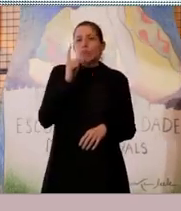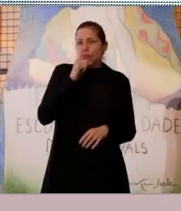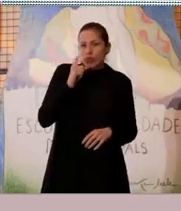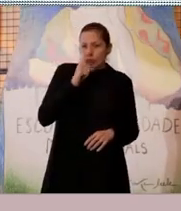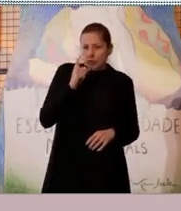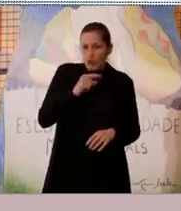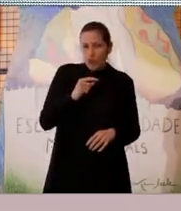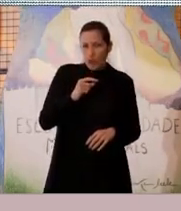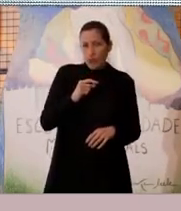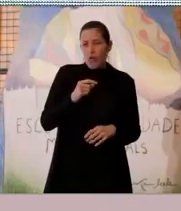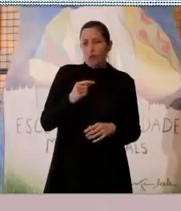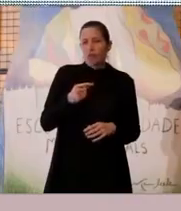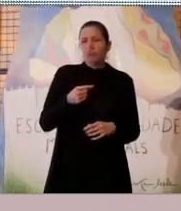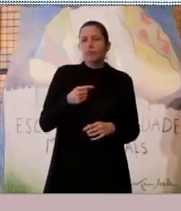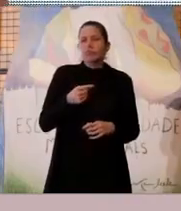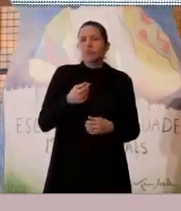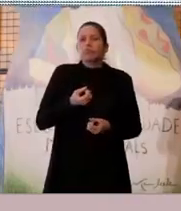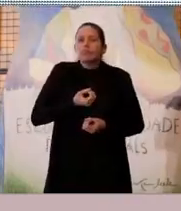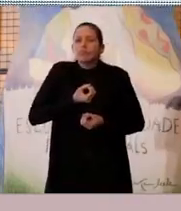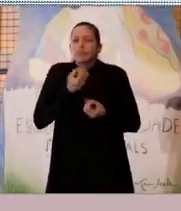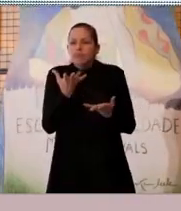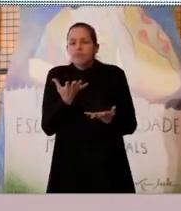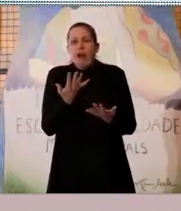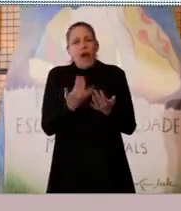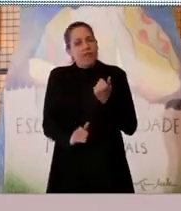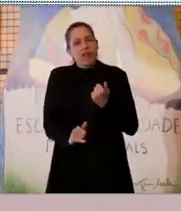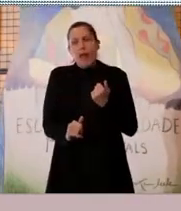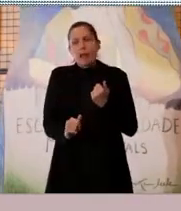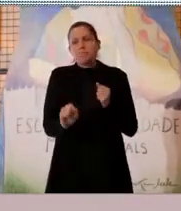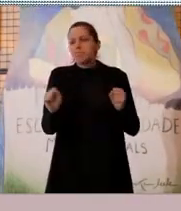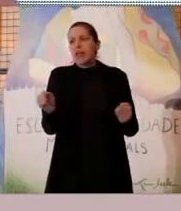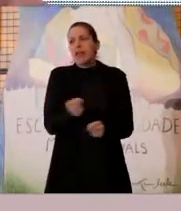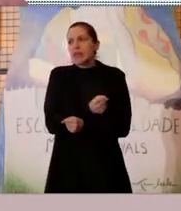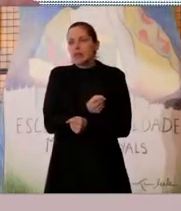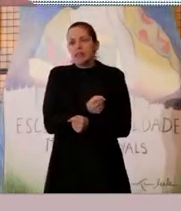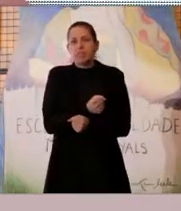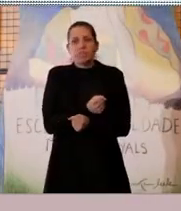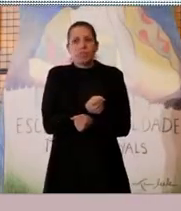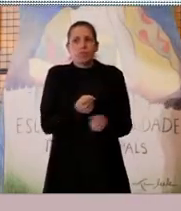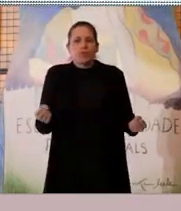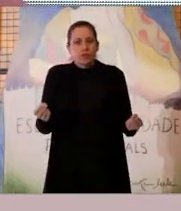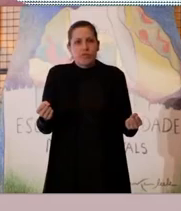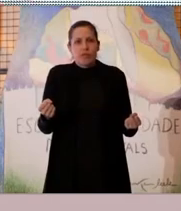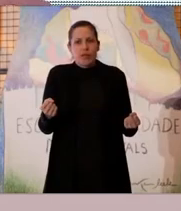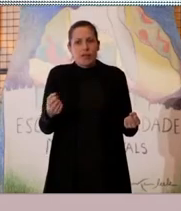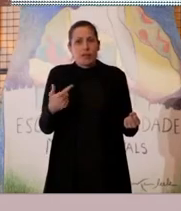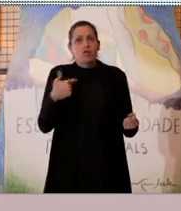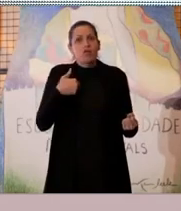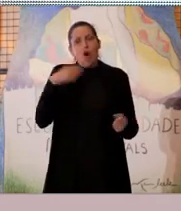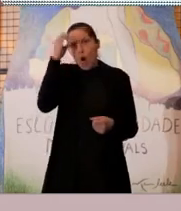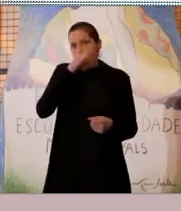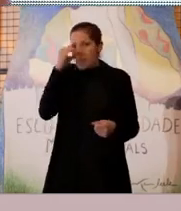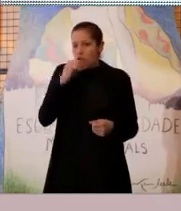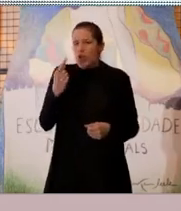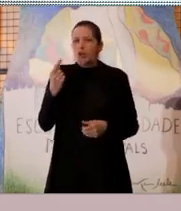en plan maximalista tal como yo diría es imposible acabar con la prostitución en un sistema capitalista es muy difícil Yo